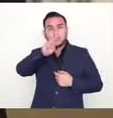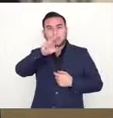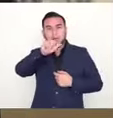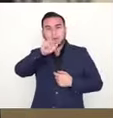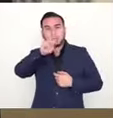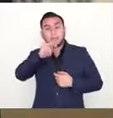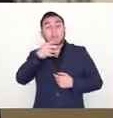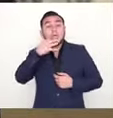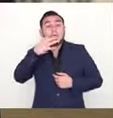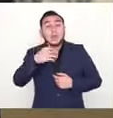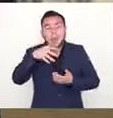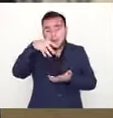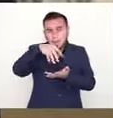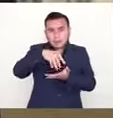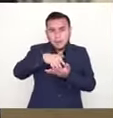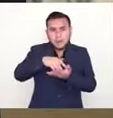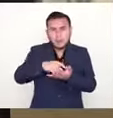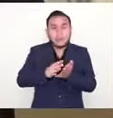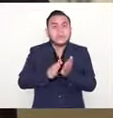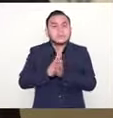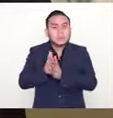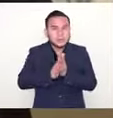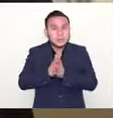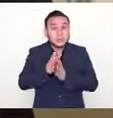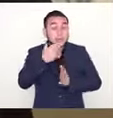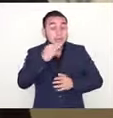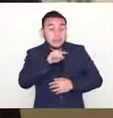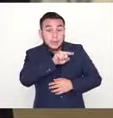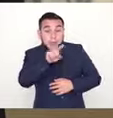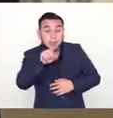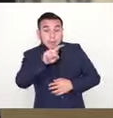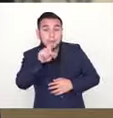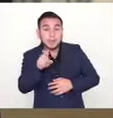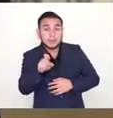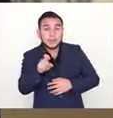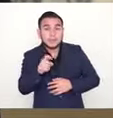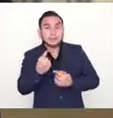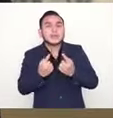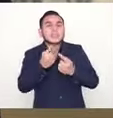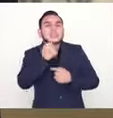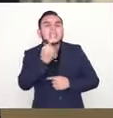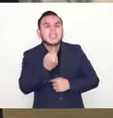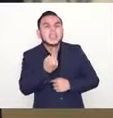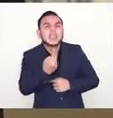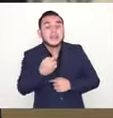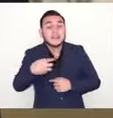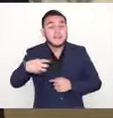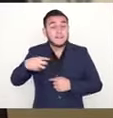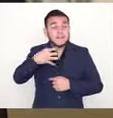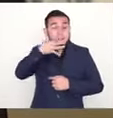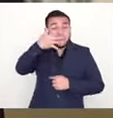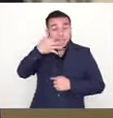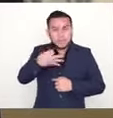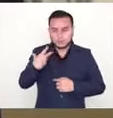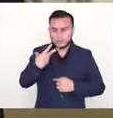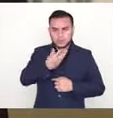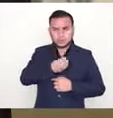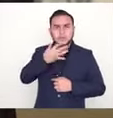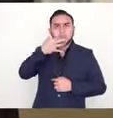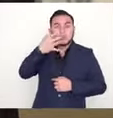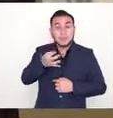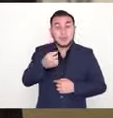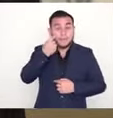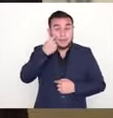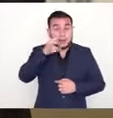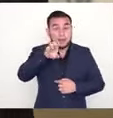atacar pero pueblos al baño quienes que nos importa les pregunto si mintieron aquí en que están diciendo la verdad nosotros hemos acreditado que ellos mediante ella no ha acreditado que